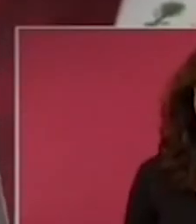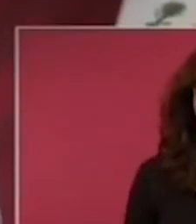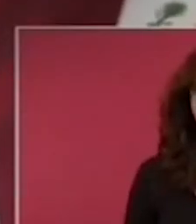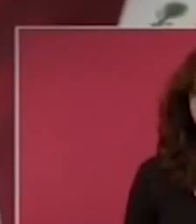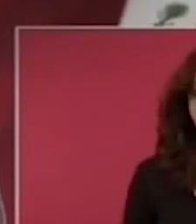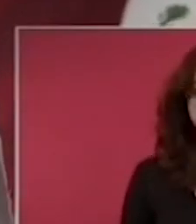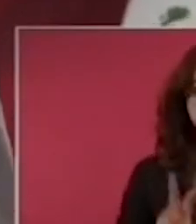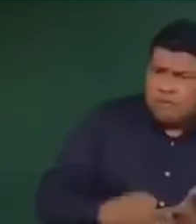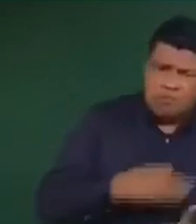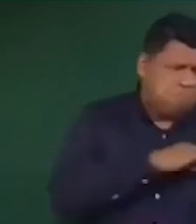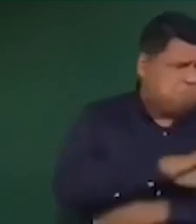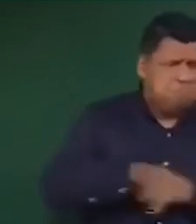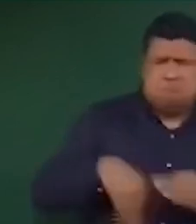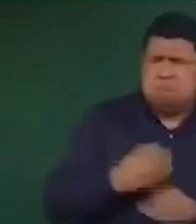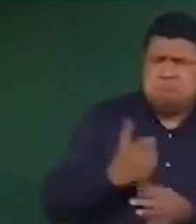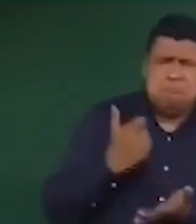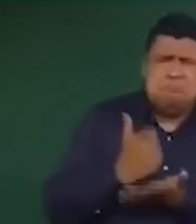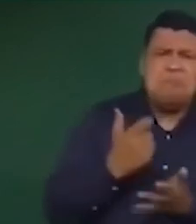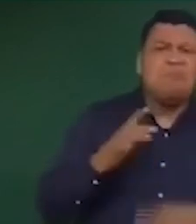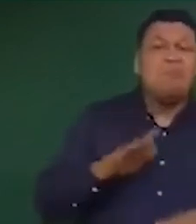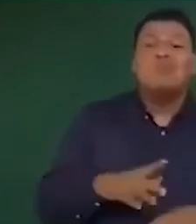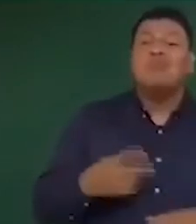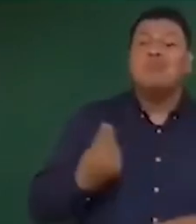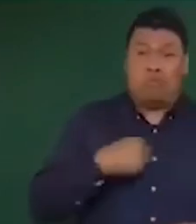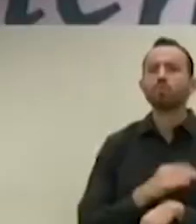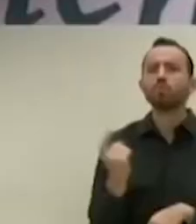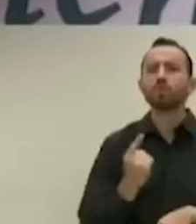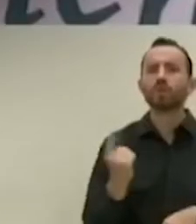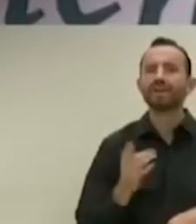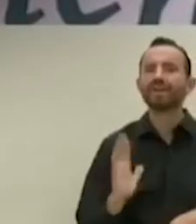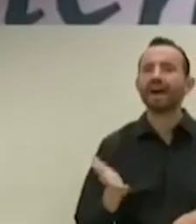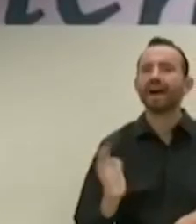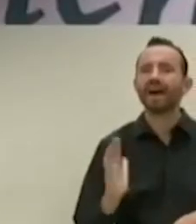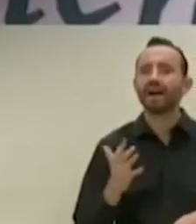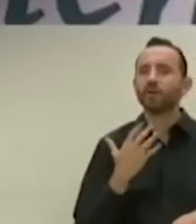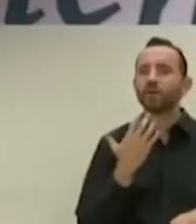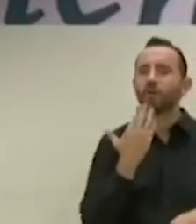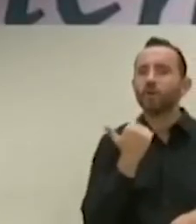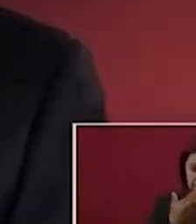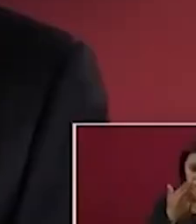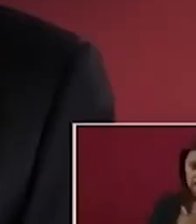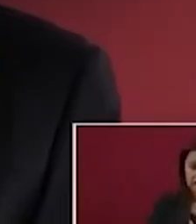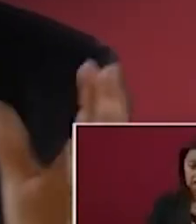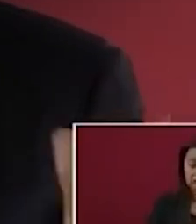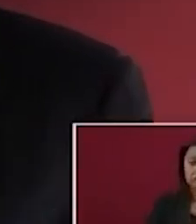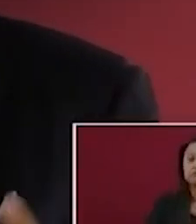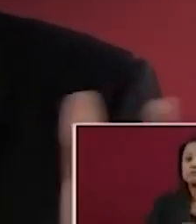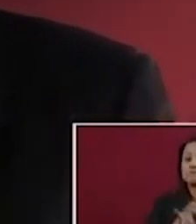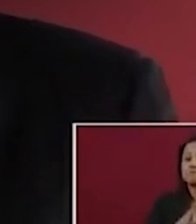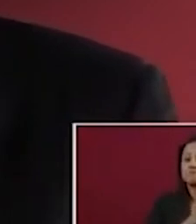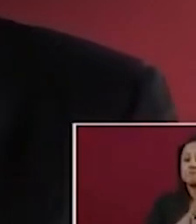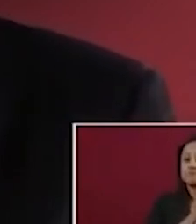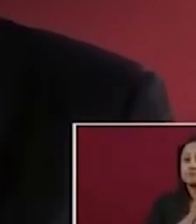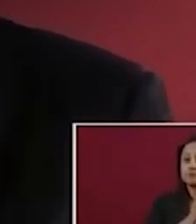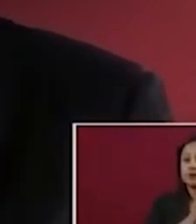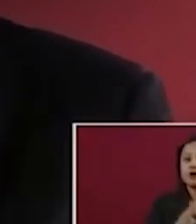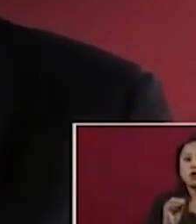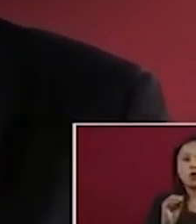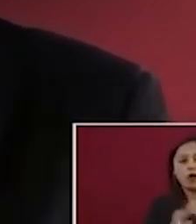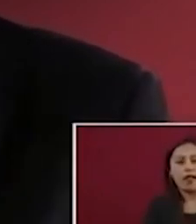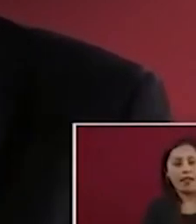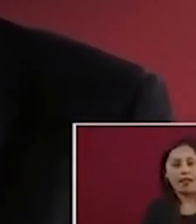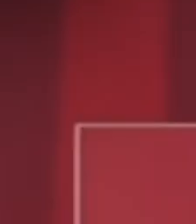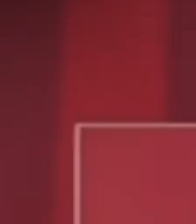Corrupción, ilegalidad e impunidad imperan en el actual gobierno. Esto lo declara el Centro de Estudios Económicos del Sector